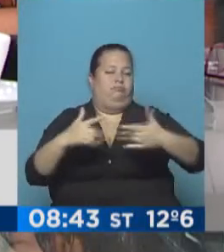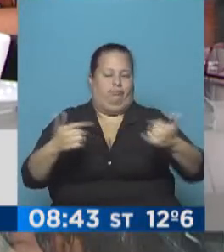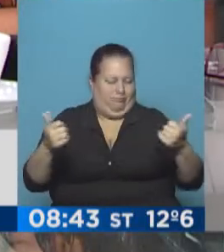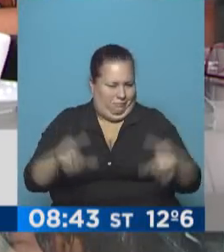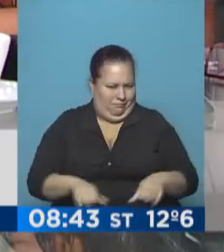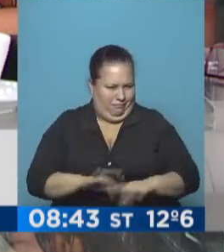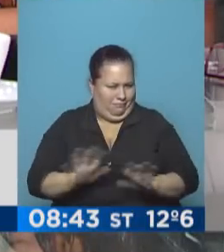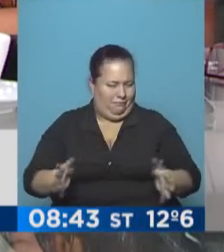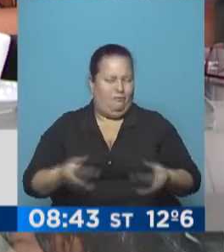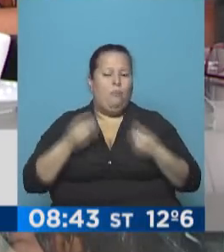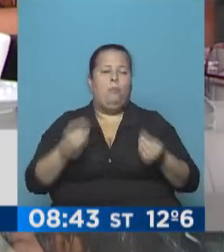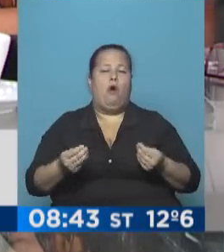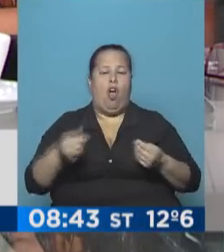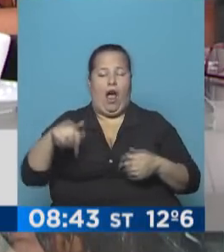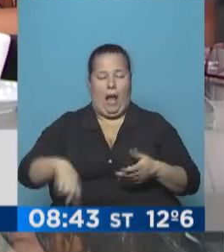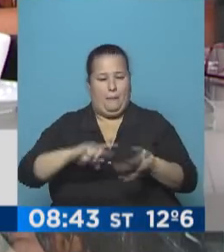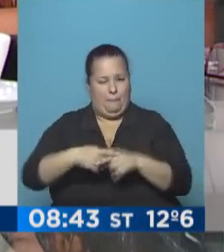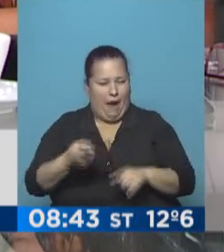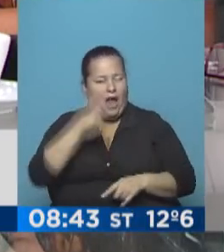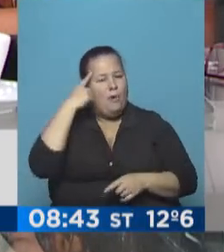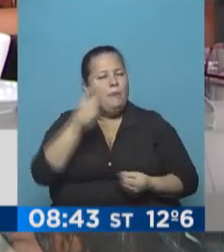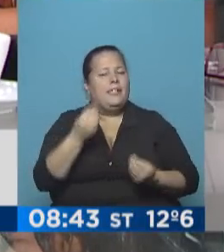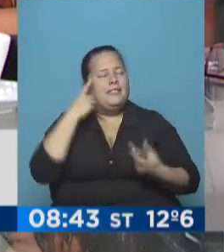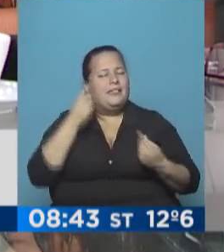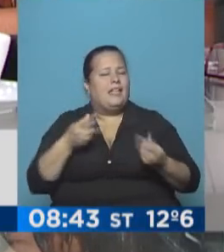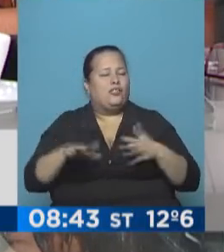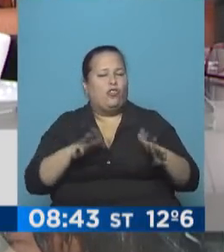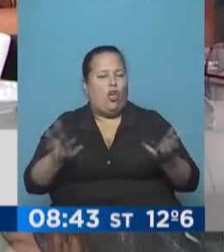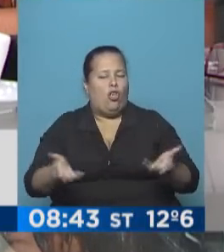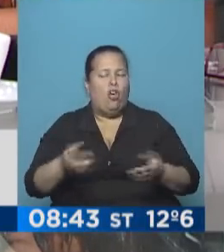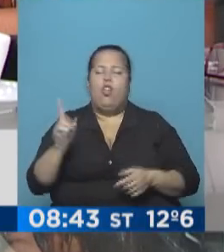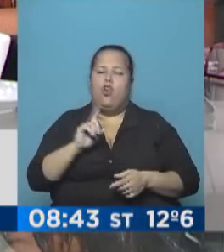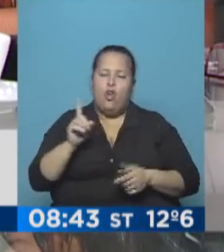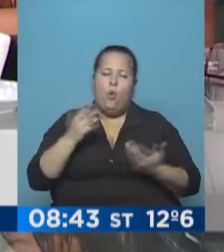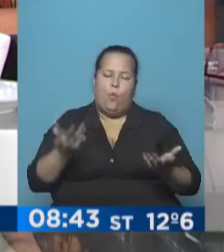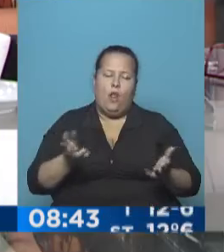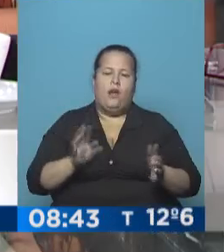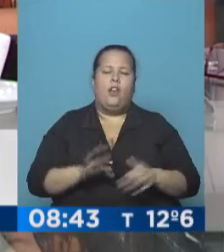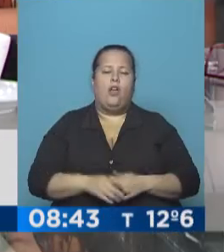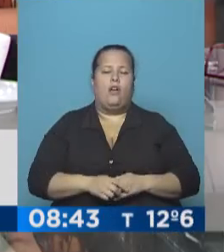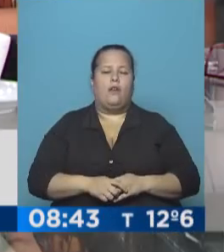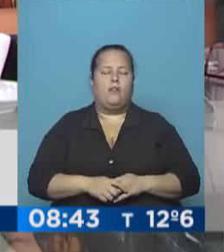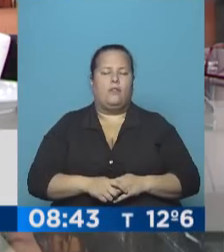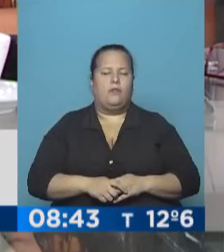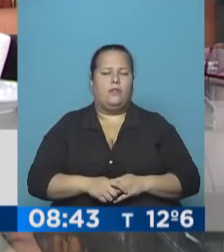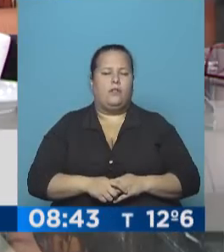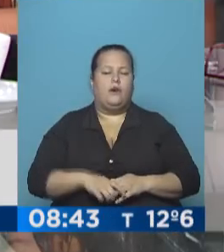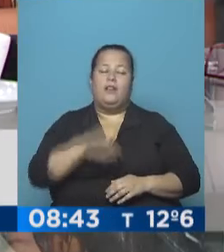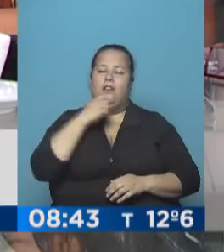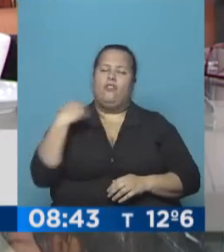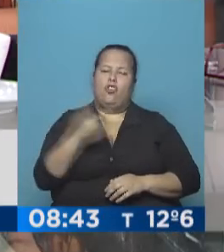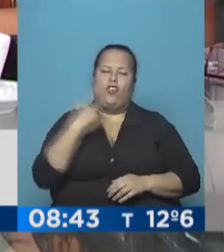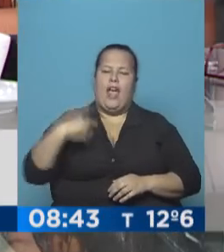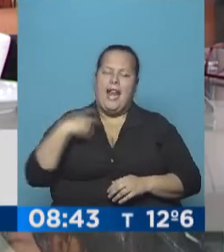fruto positivo, porque estamos en un paro. ¿Usted qué entiende? ¿Cómo entiende todo esto? No, bueno, a ver, si nosotros con el